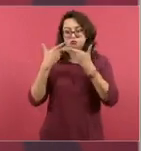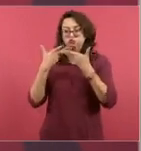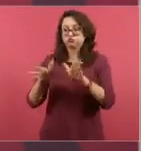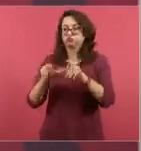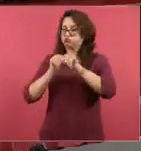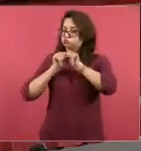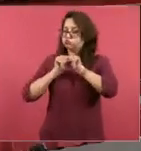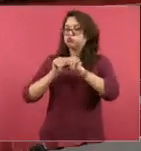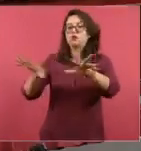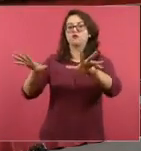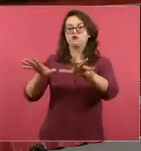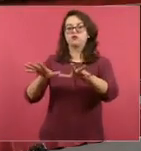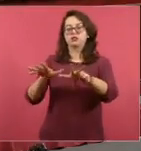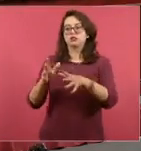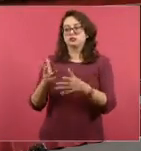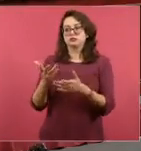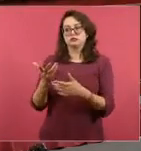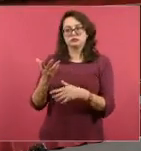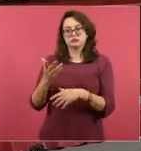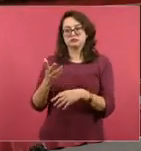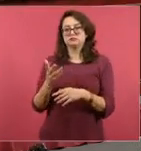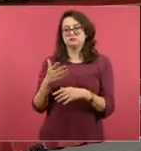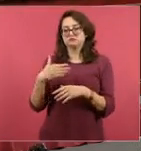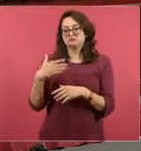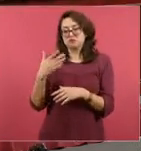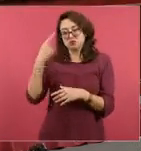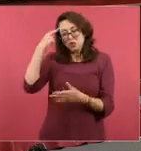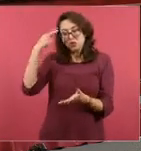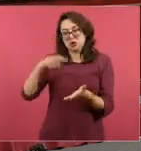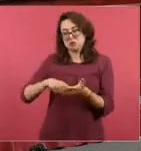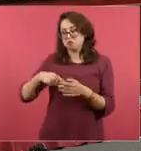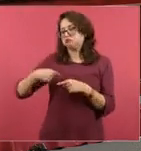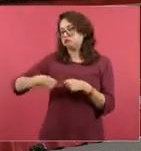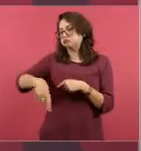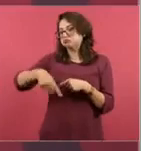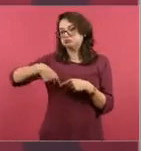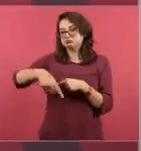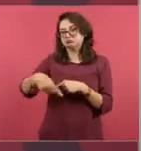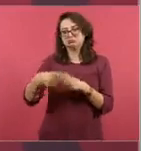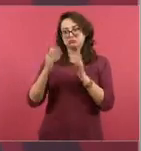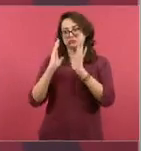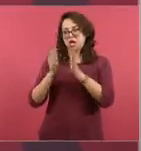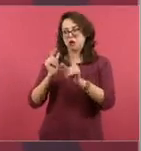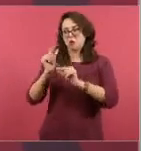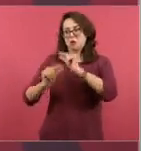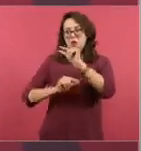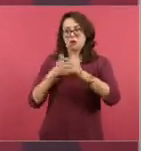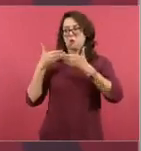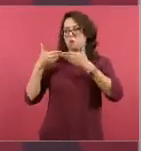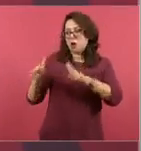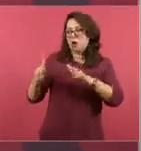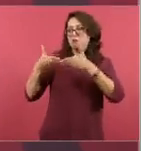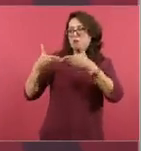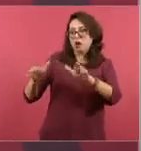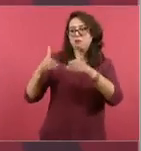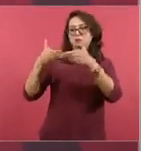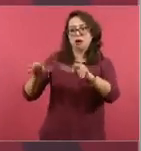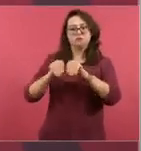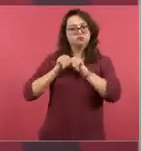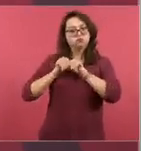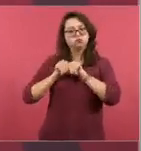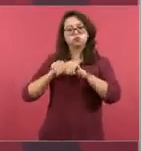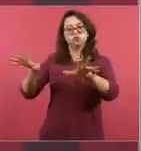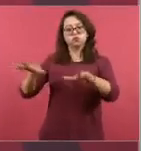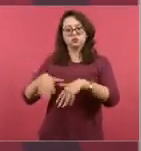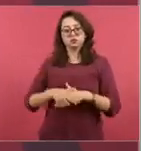de transparencia de la Secretaría de Educación Pública, y se tendrá todo, ya está avisado para que se pueda difundir.